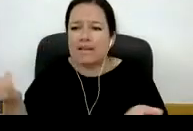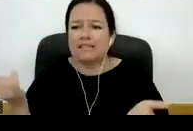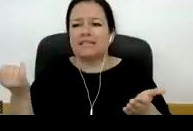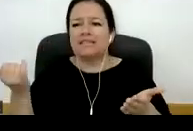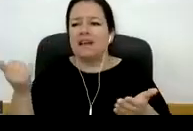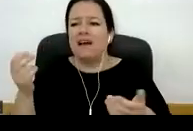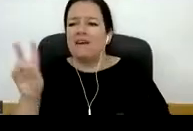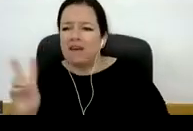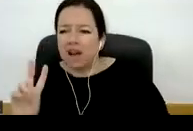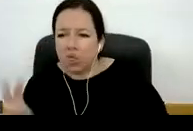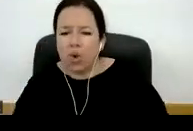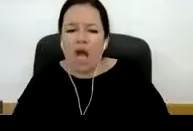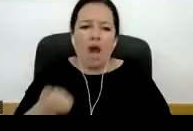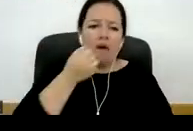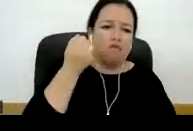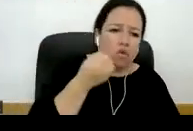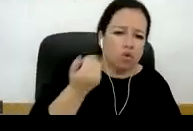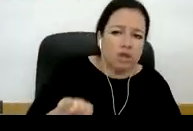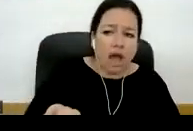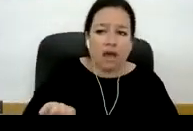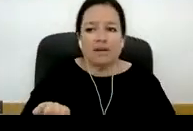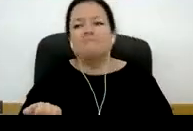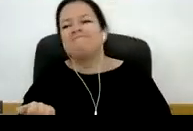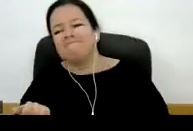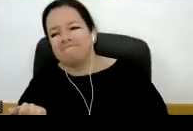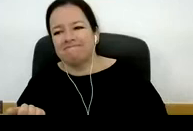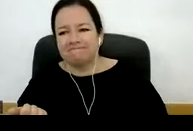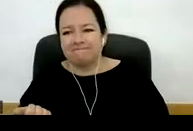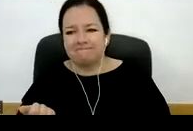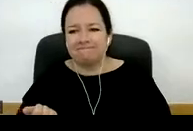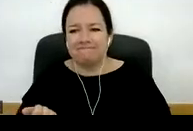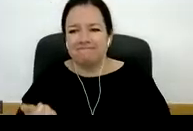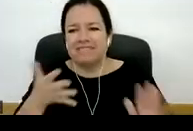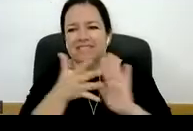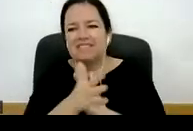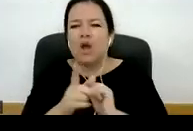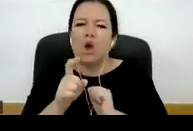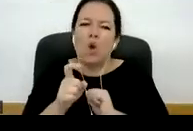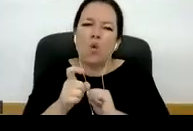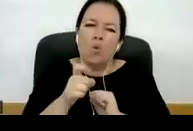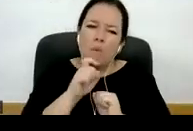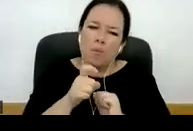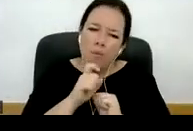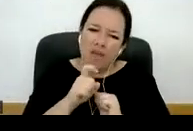determinadas verduras, frutas. Por lo tanto, ya se vuelve más compleja